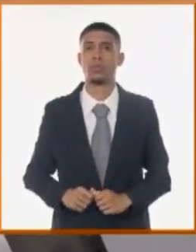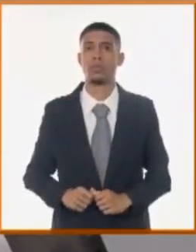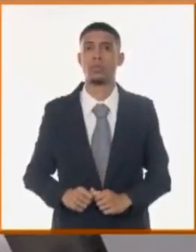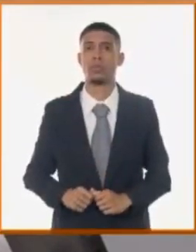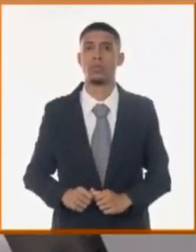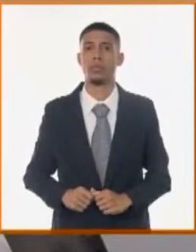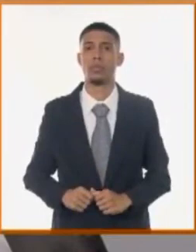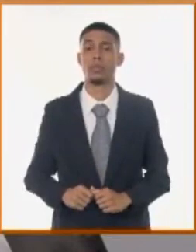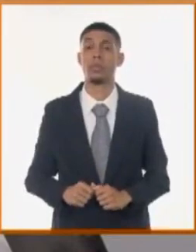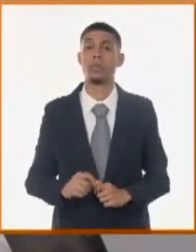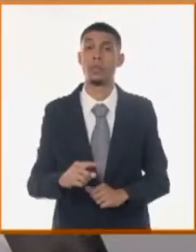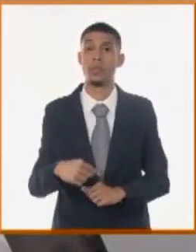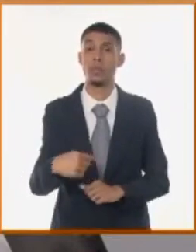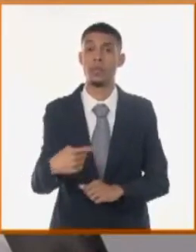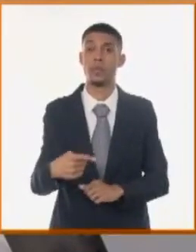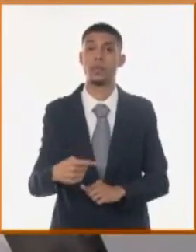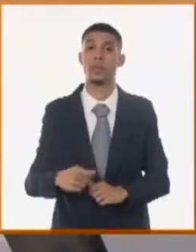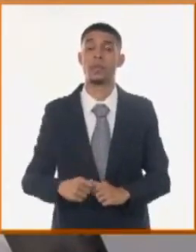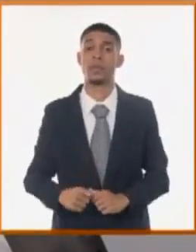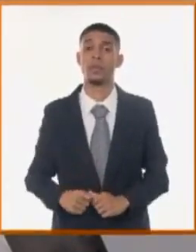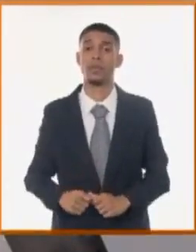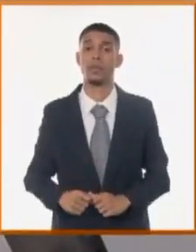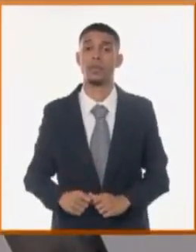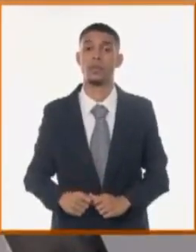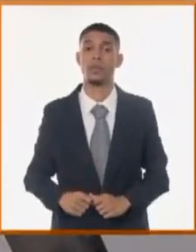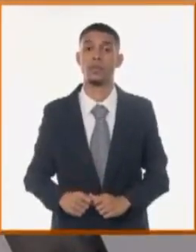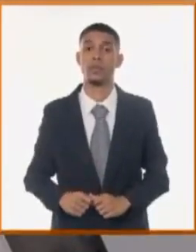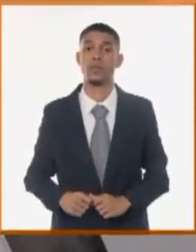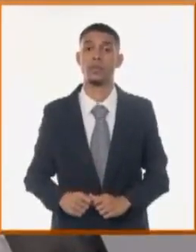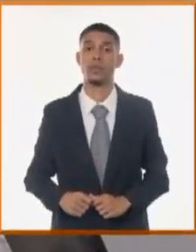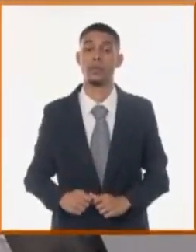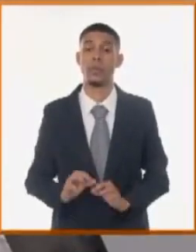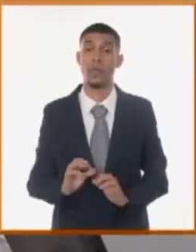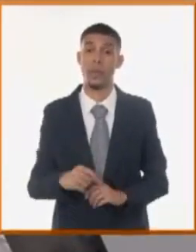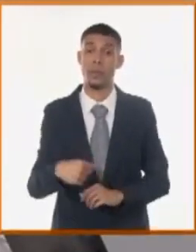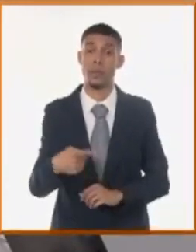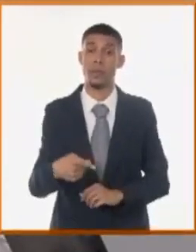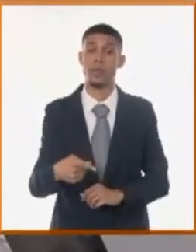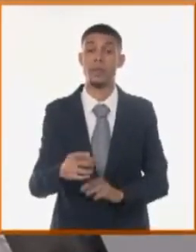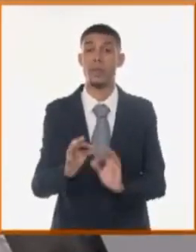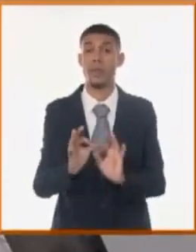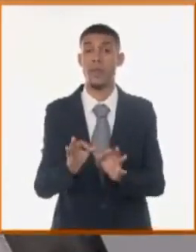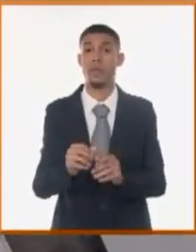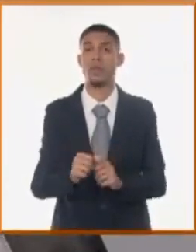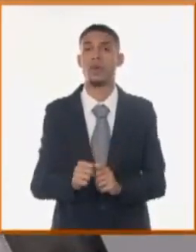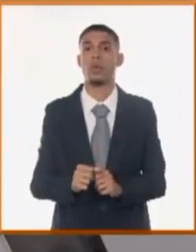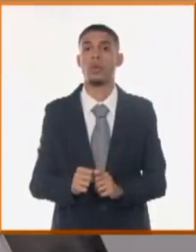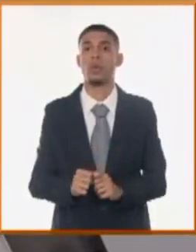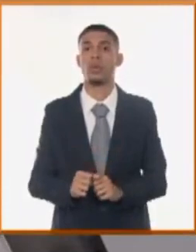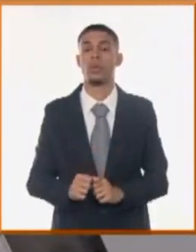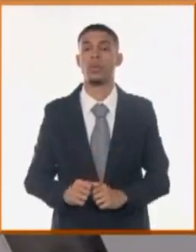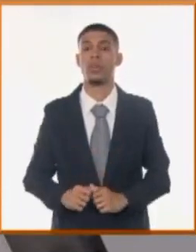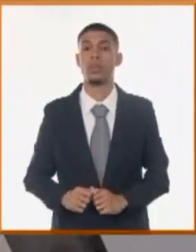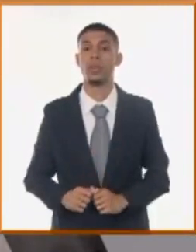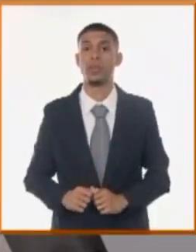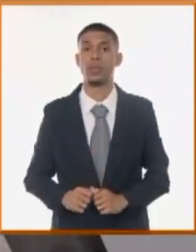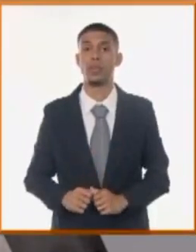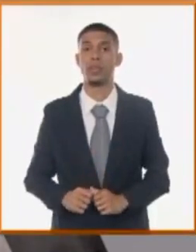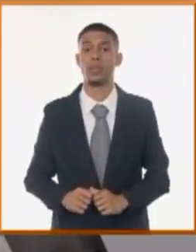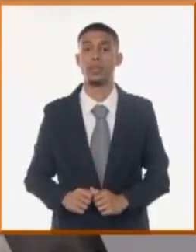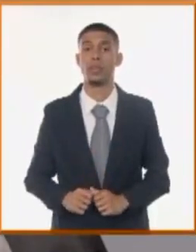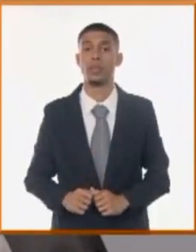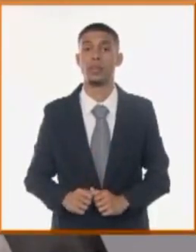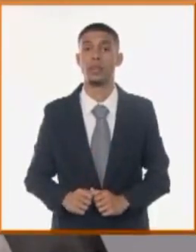que el próximo 9 de febrero estamos celebrando el 26 aniversario. Es una empresa cuya razón de ser ha sido todo este tiempo